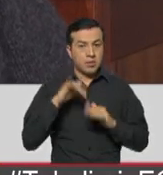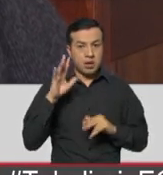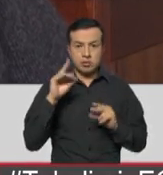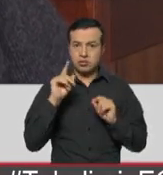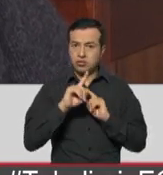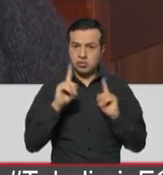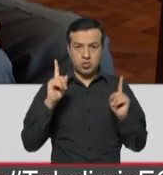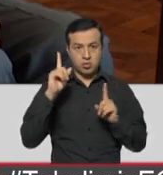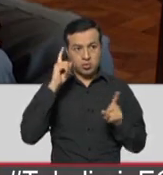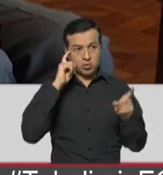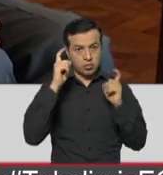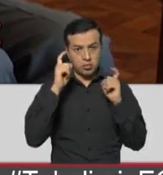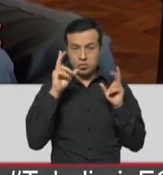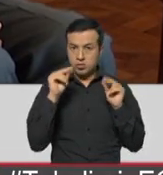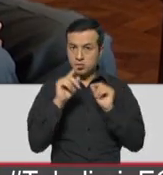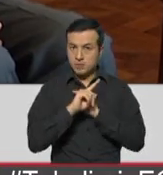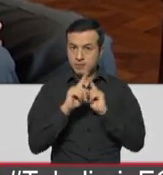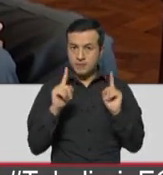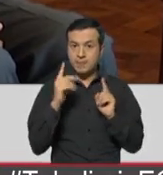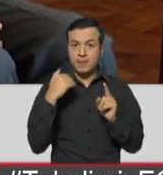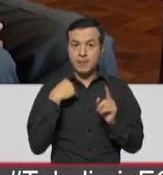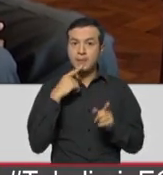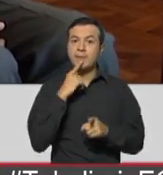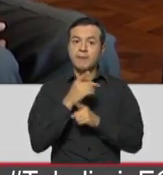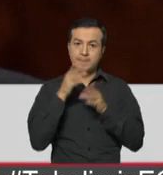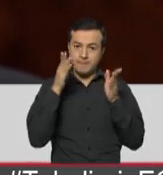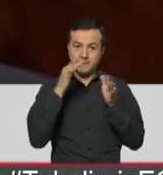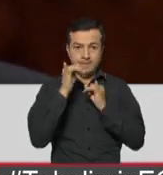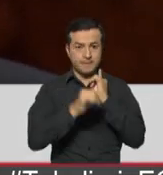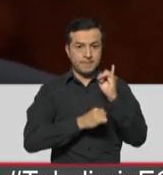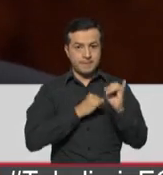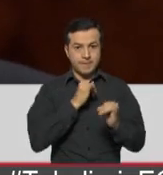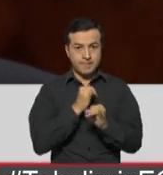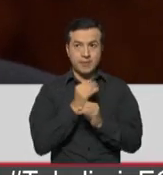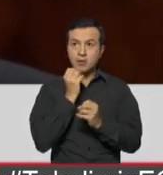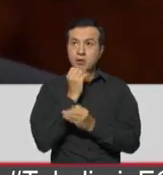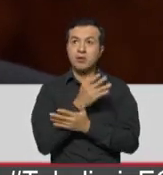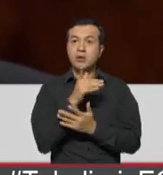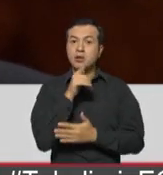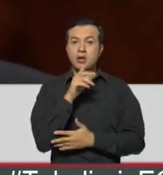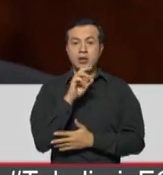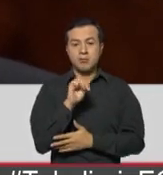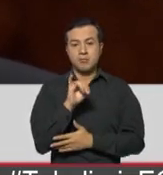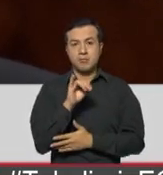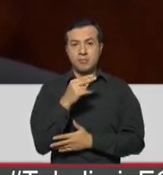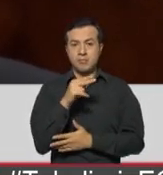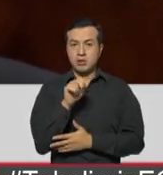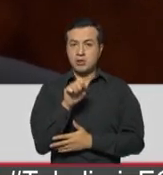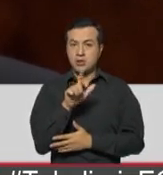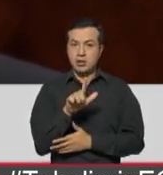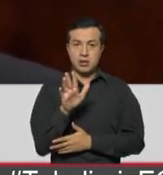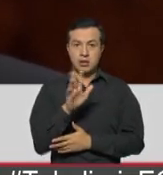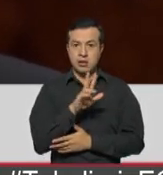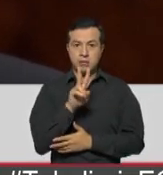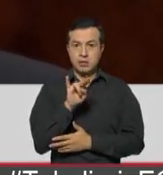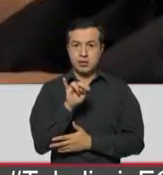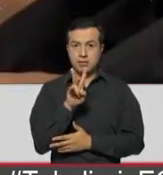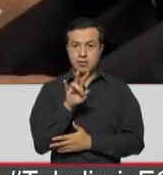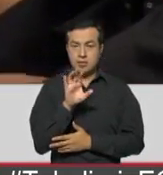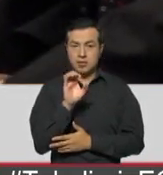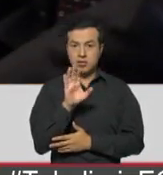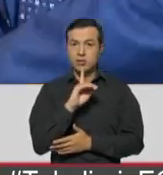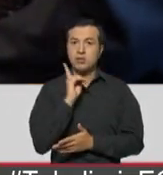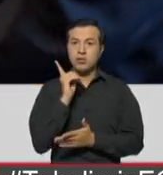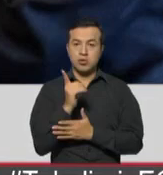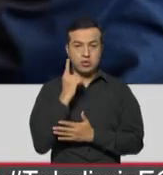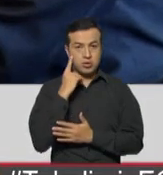no es gobernable. El tema también cuenta con atención internacional. Así lo aseguró José Miguel Vivanco, director de la División de las Américas de